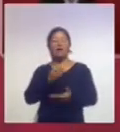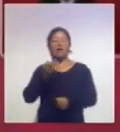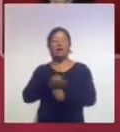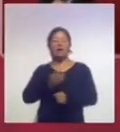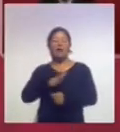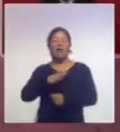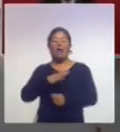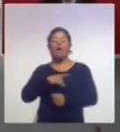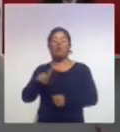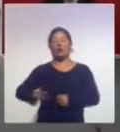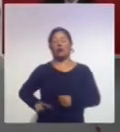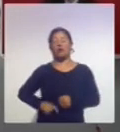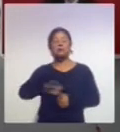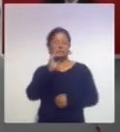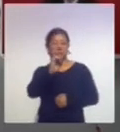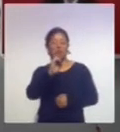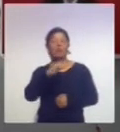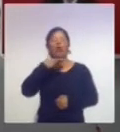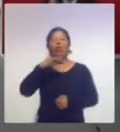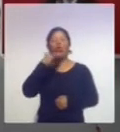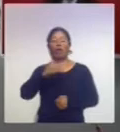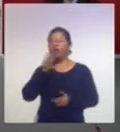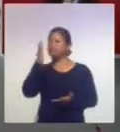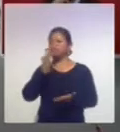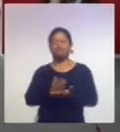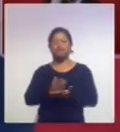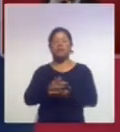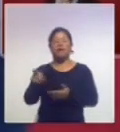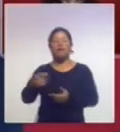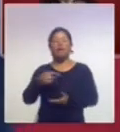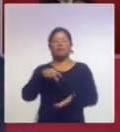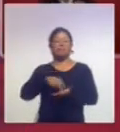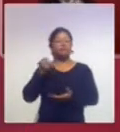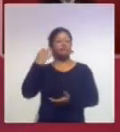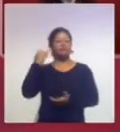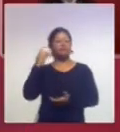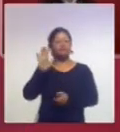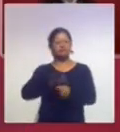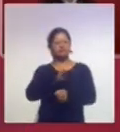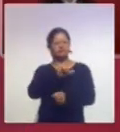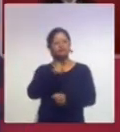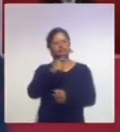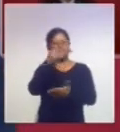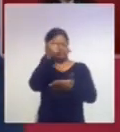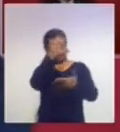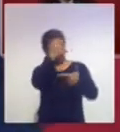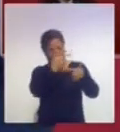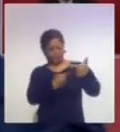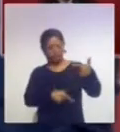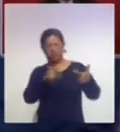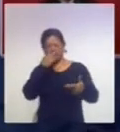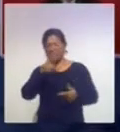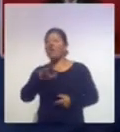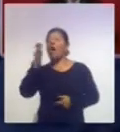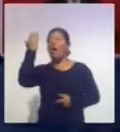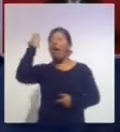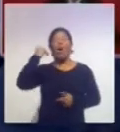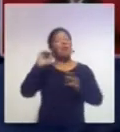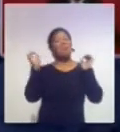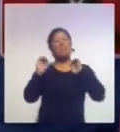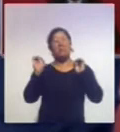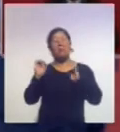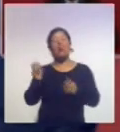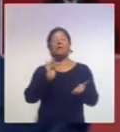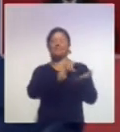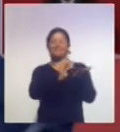la corrupción. En conferencia enumeró las medidas de austeridad aplicadas por su administración, recordó que eso no se hacía antes y dijo que gracias a